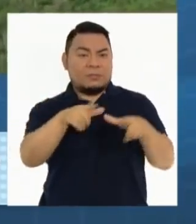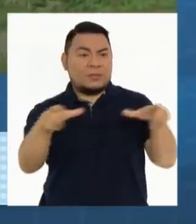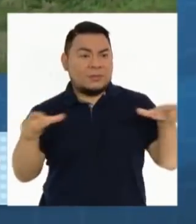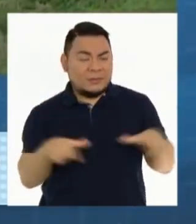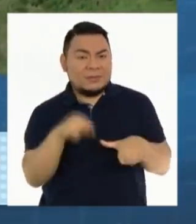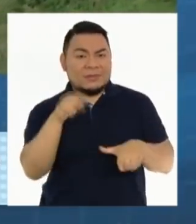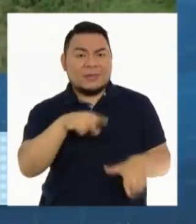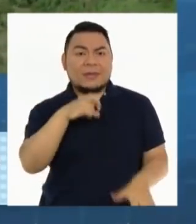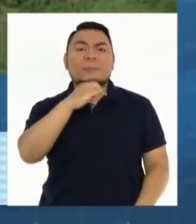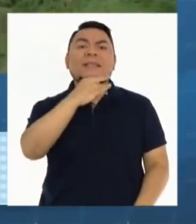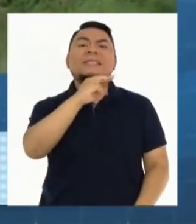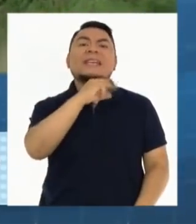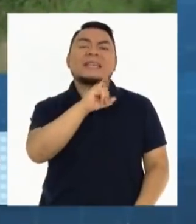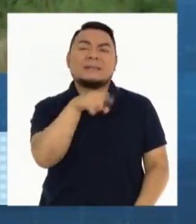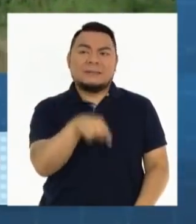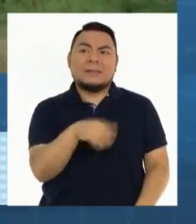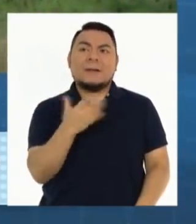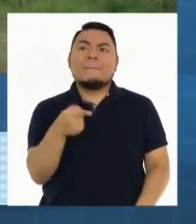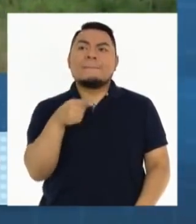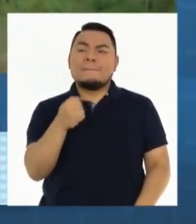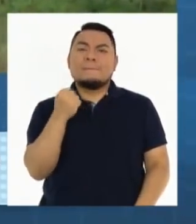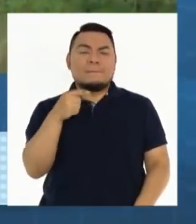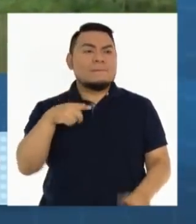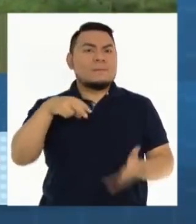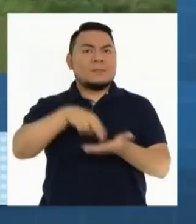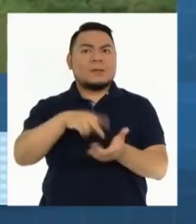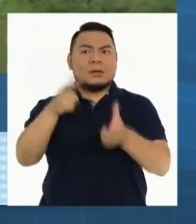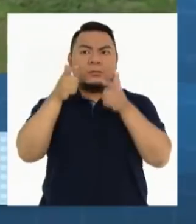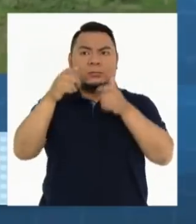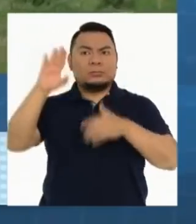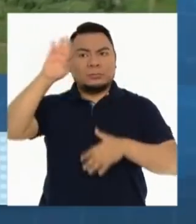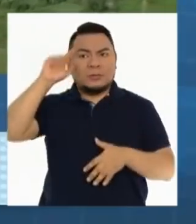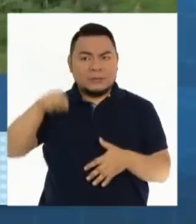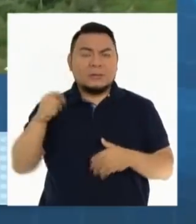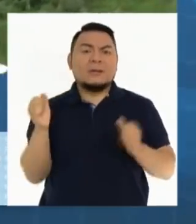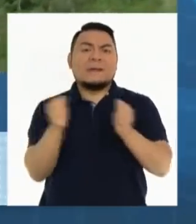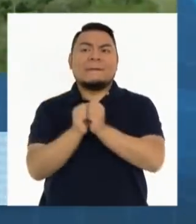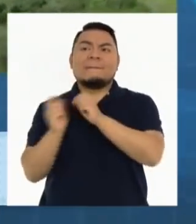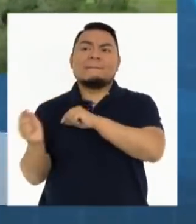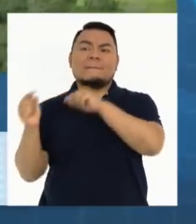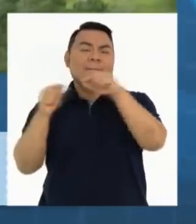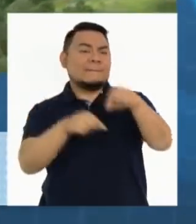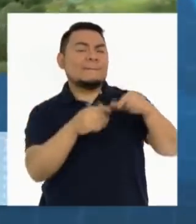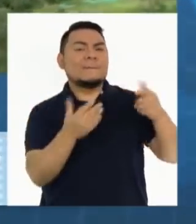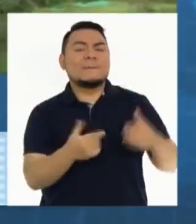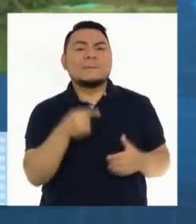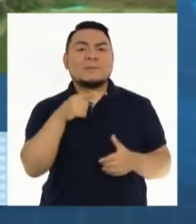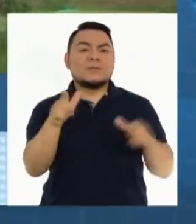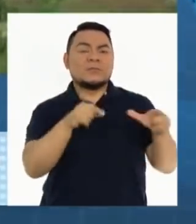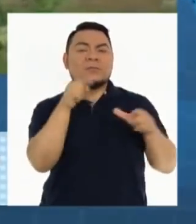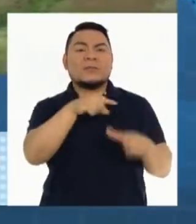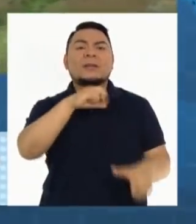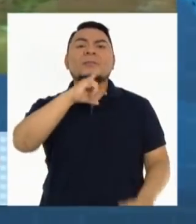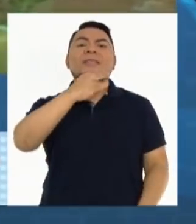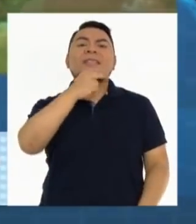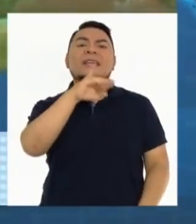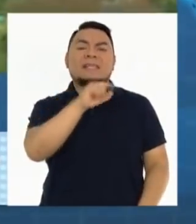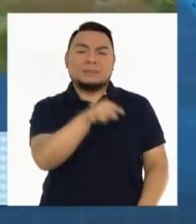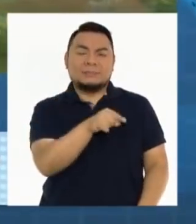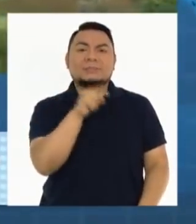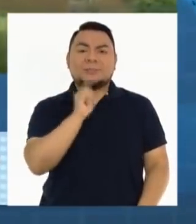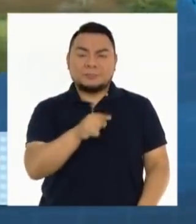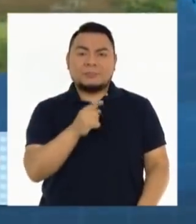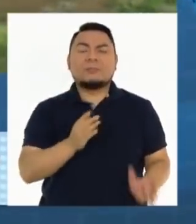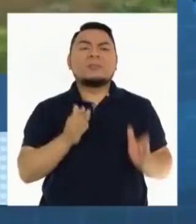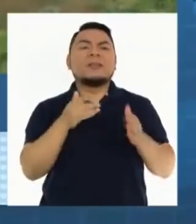de Pichari, que es un fuerte de las Fuerzas Armadas, vamos a dirigirnos a la localidad de Pichari propiamente, a su